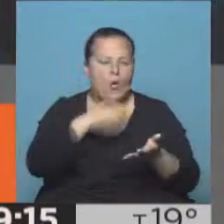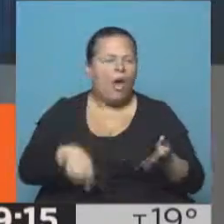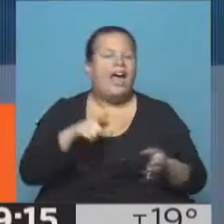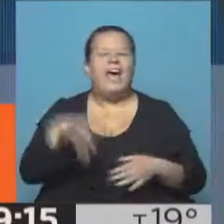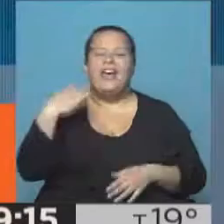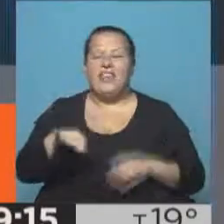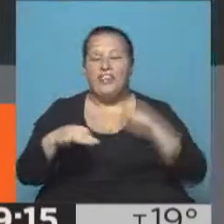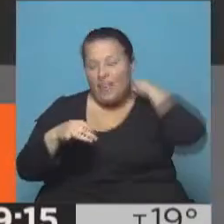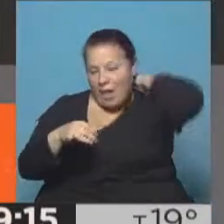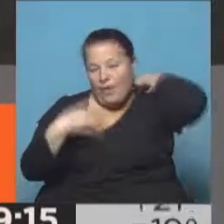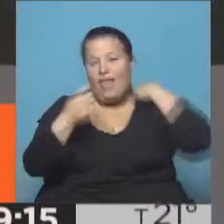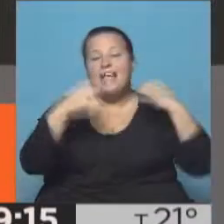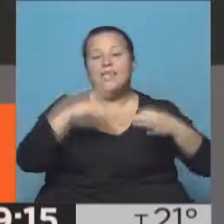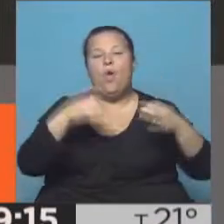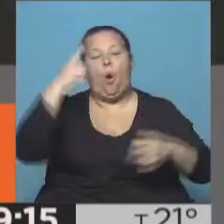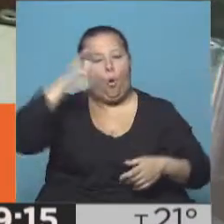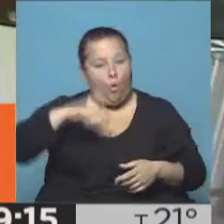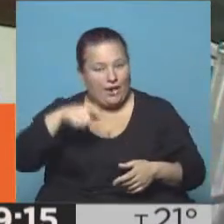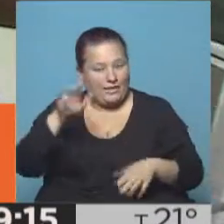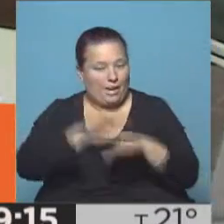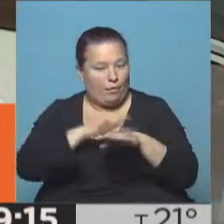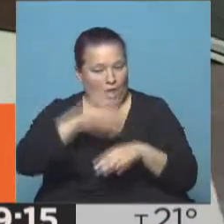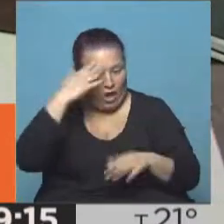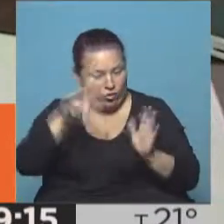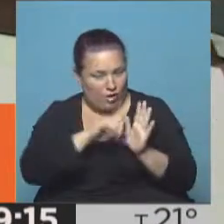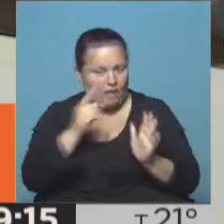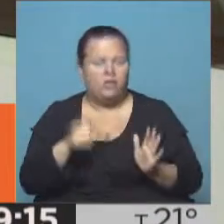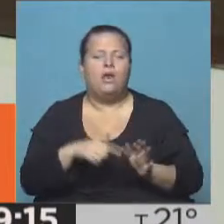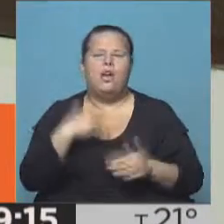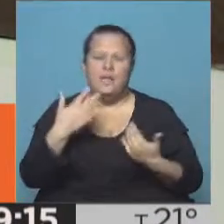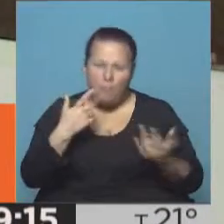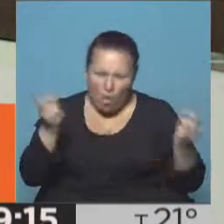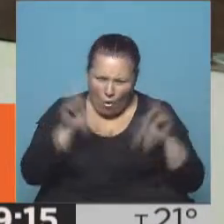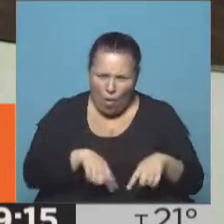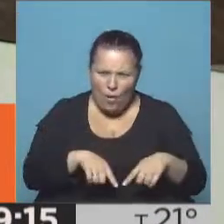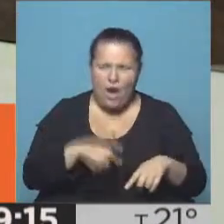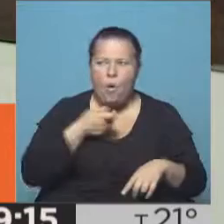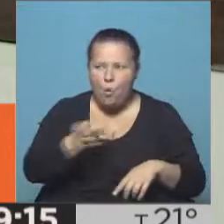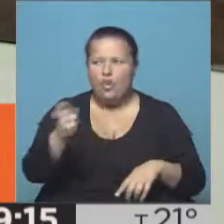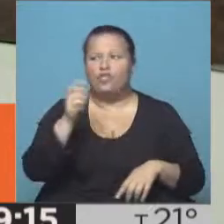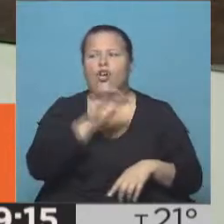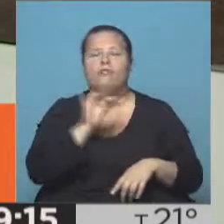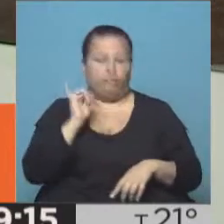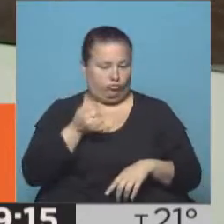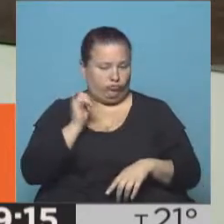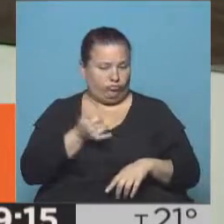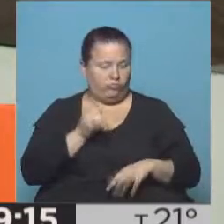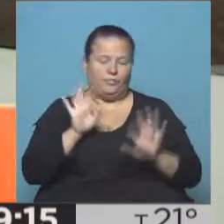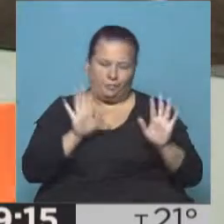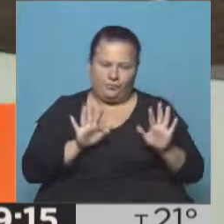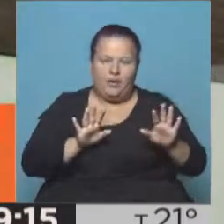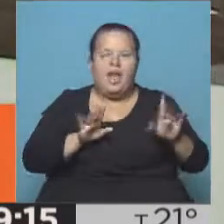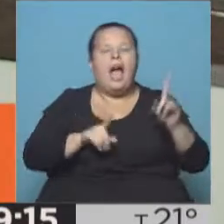lo tienen que garantizar los jueces que son intérpretes de la Constitución. ¿Se podrían volver a abrir procesos? Sí, efectivamente. A ver,